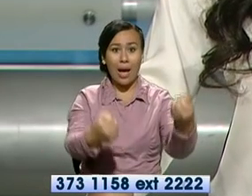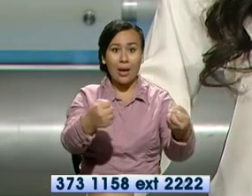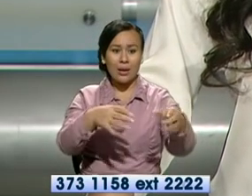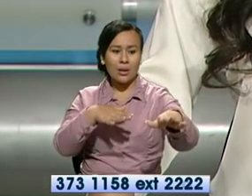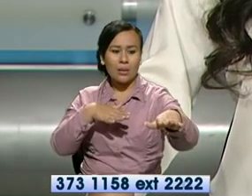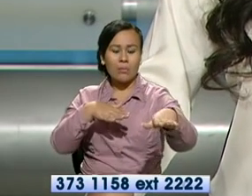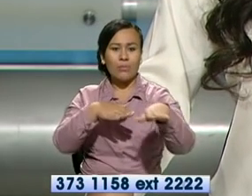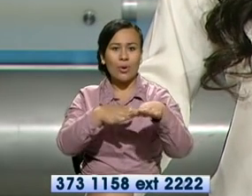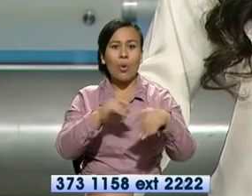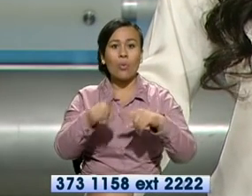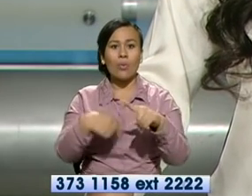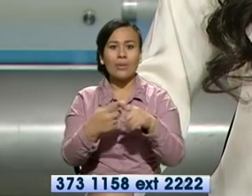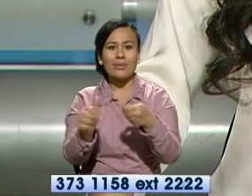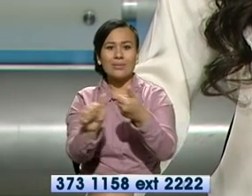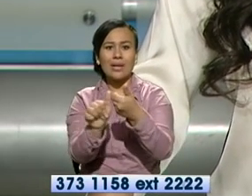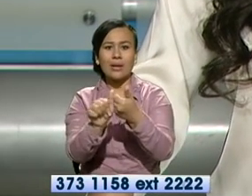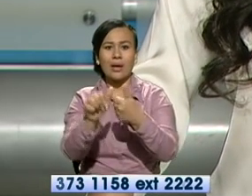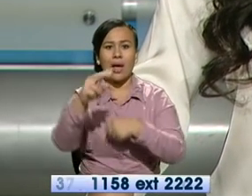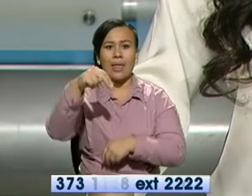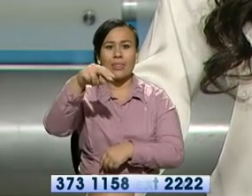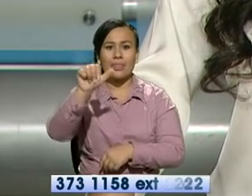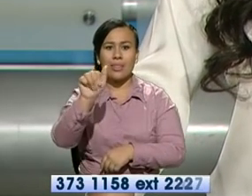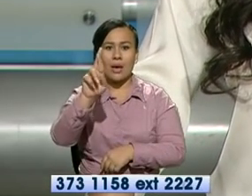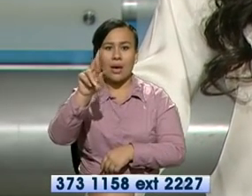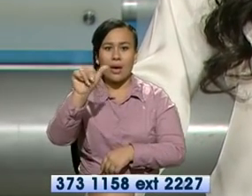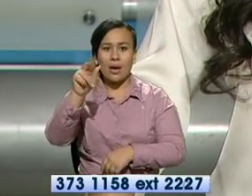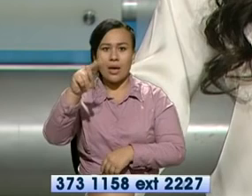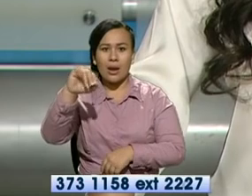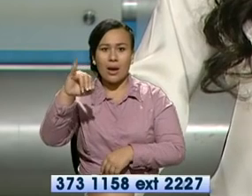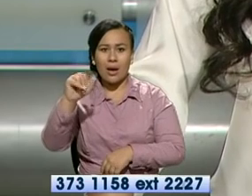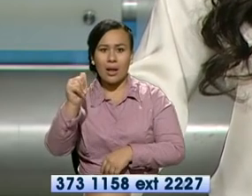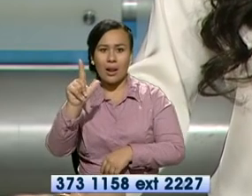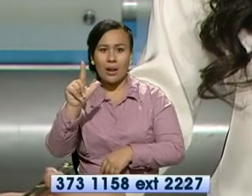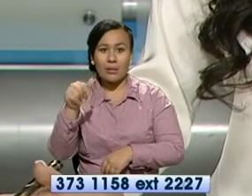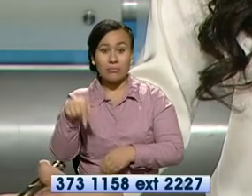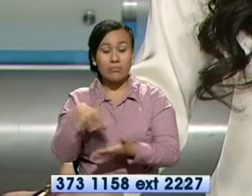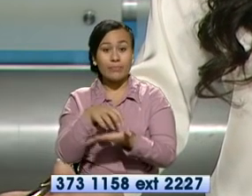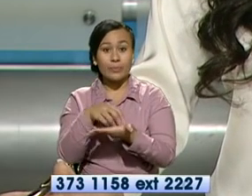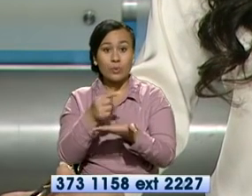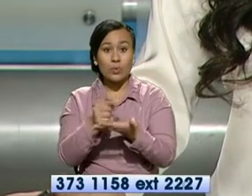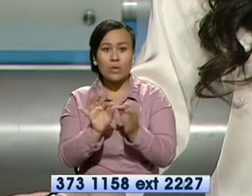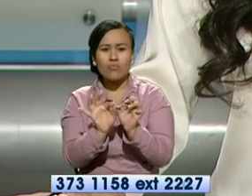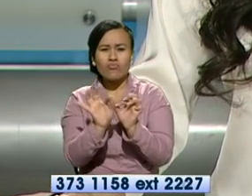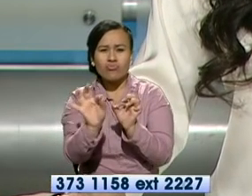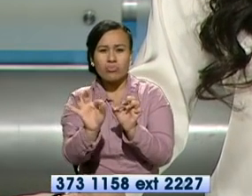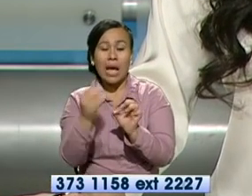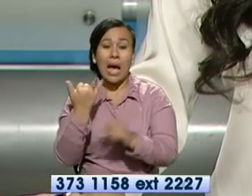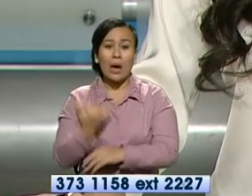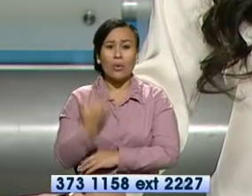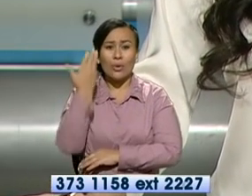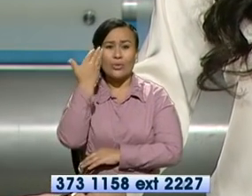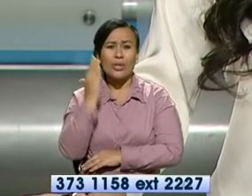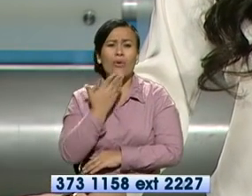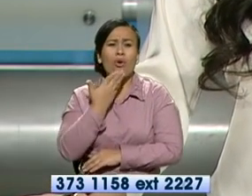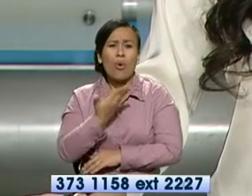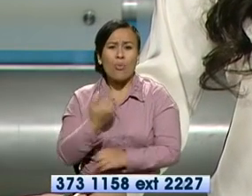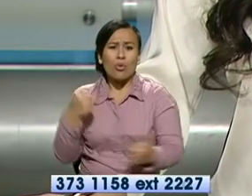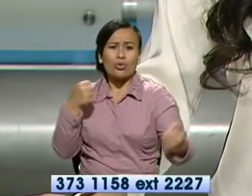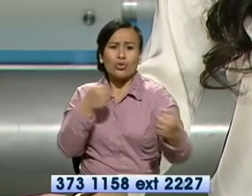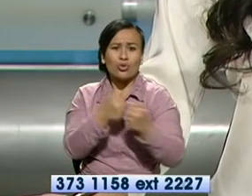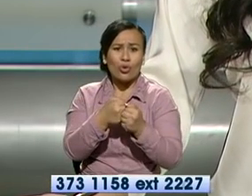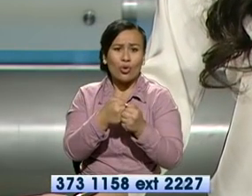peaje de Naranjal a la altura del recinto Las Mercedes en la provincia del Guayas. De momento se desconoce qué provocó el accidente.